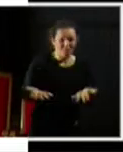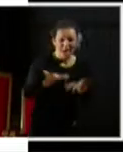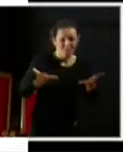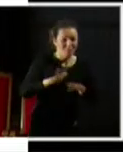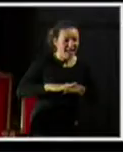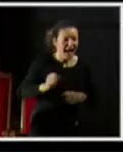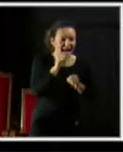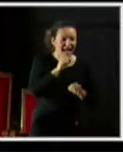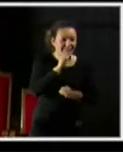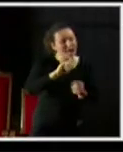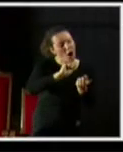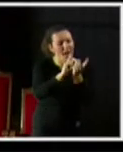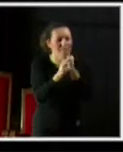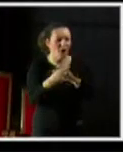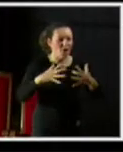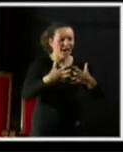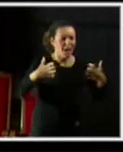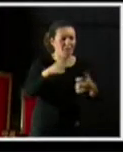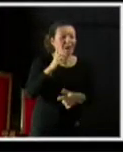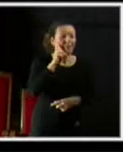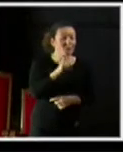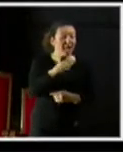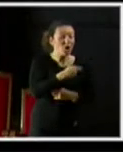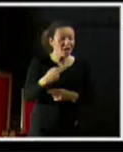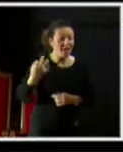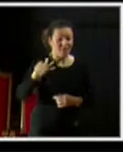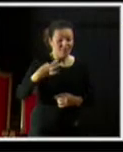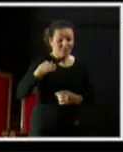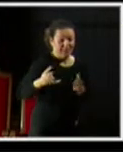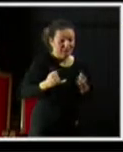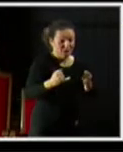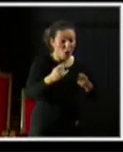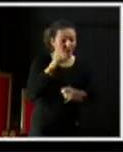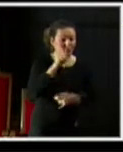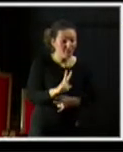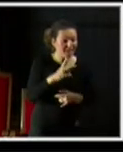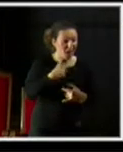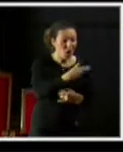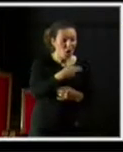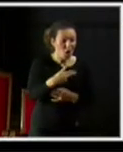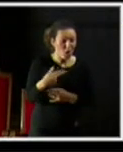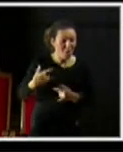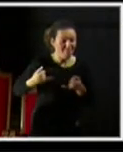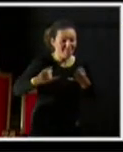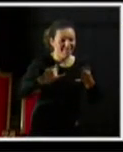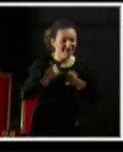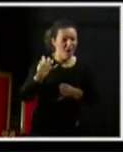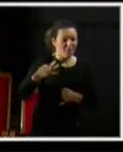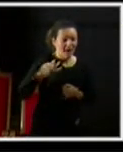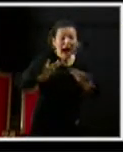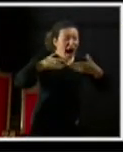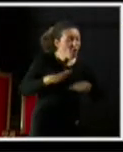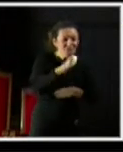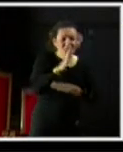esa letra pero mirad como orina los peces en el río pero mira como orinan aunque no hayan